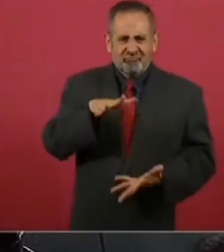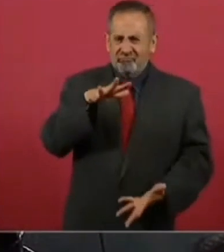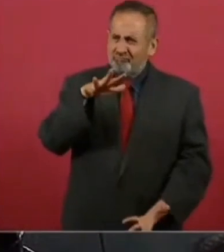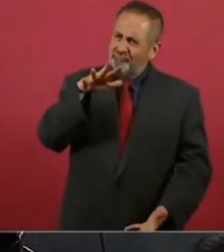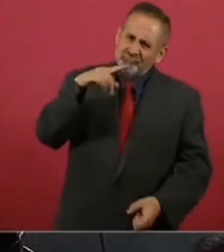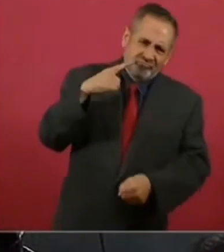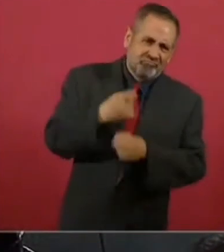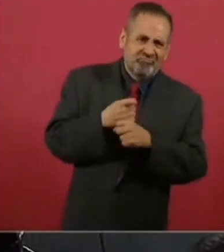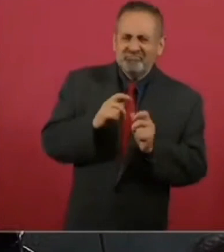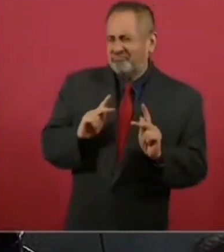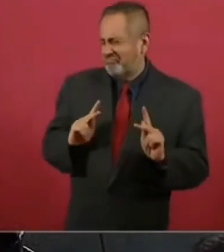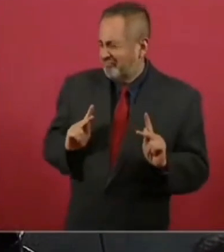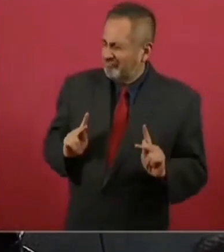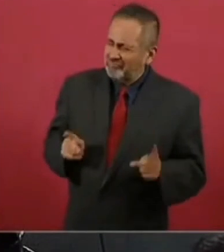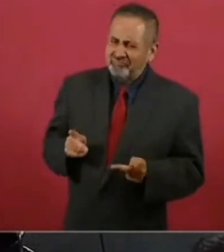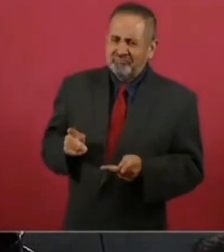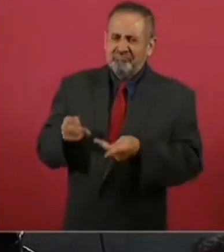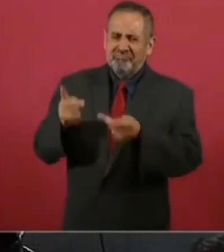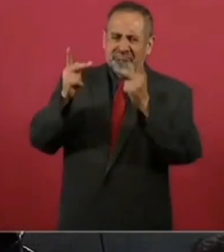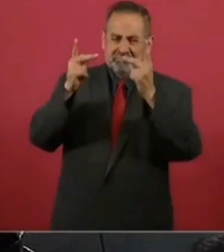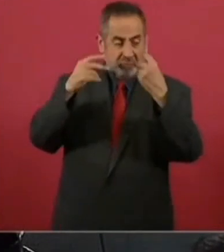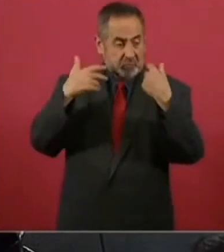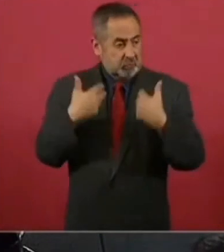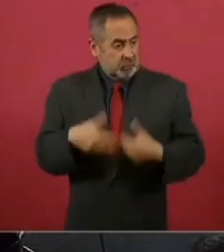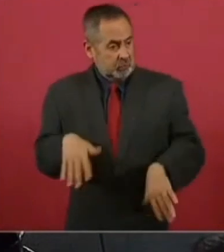mundiales en ventas.